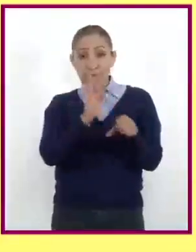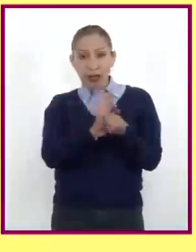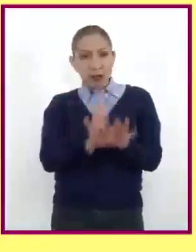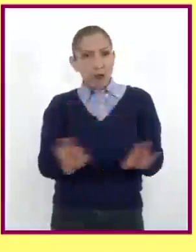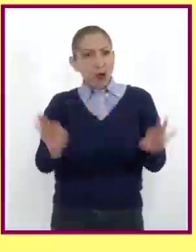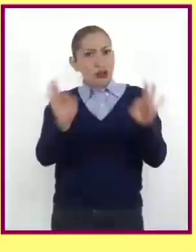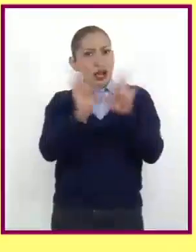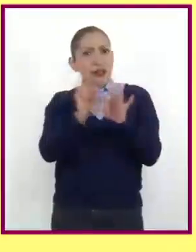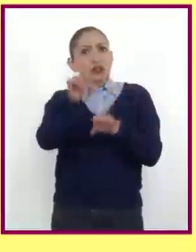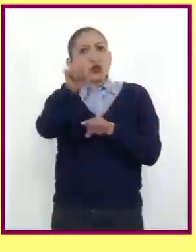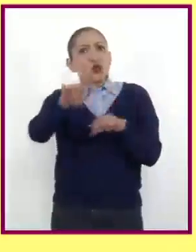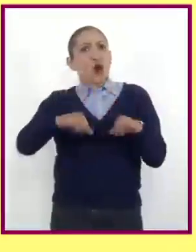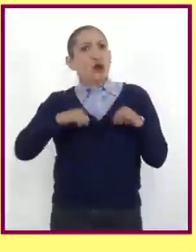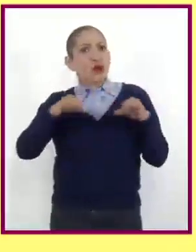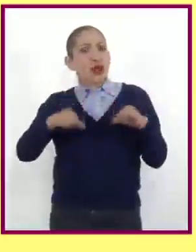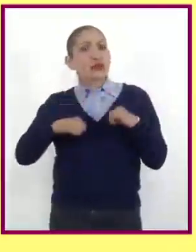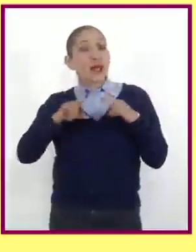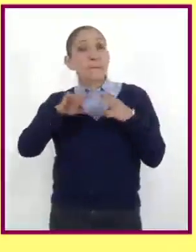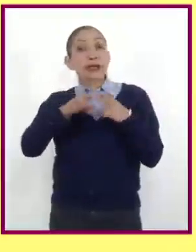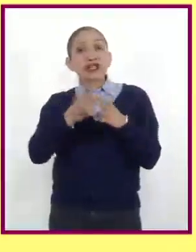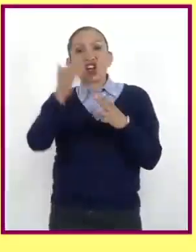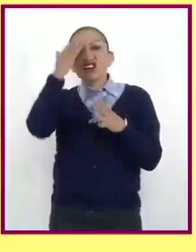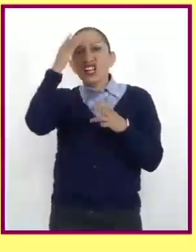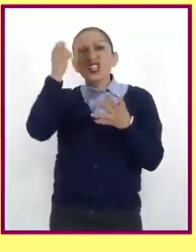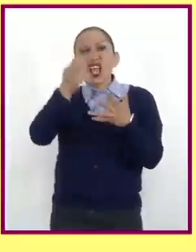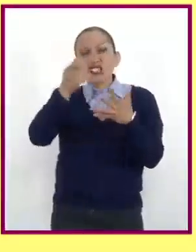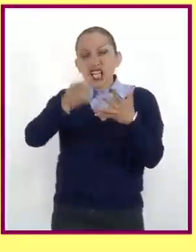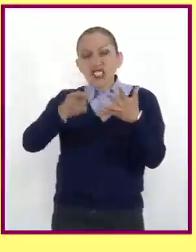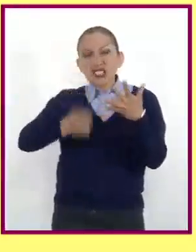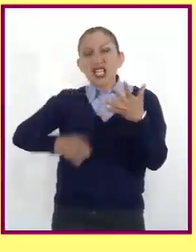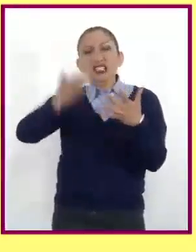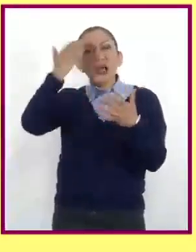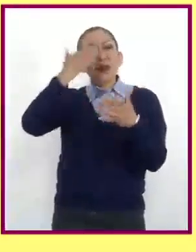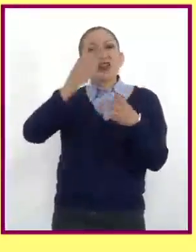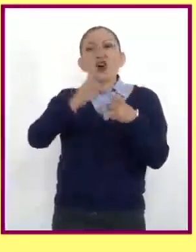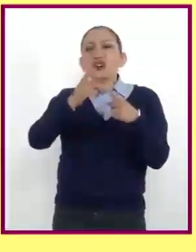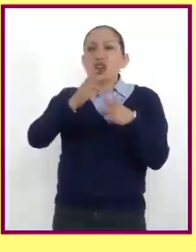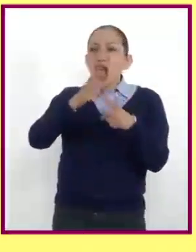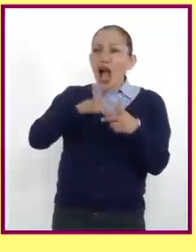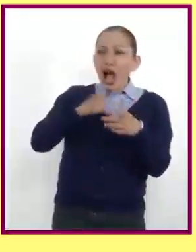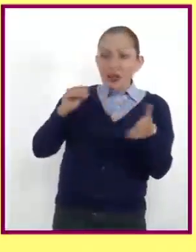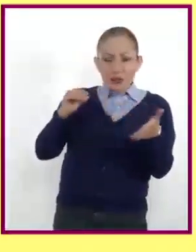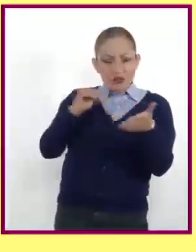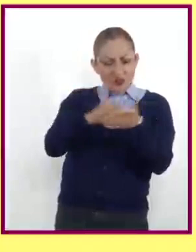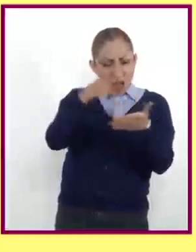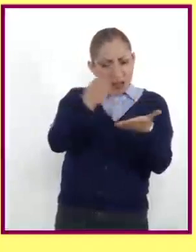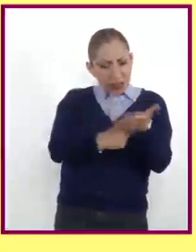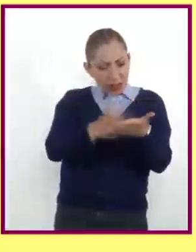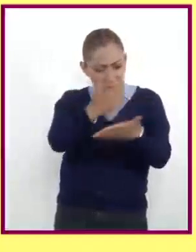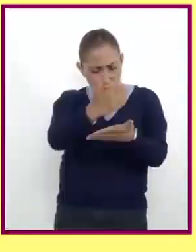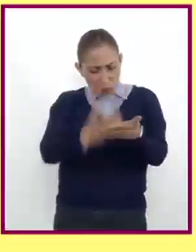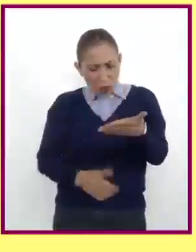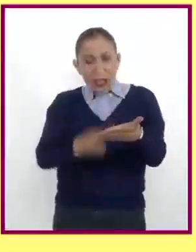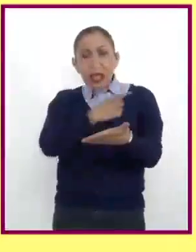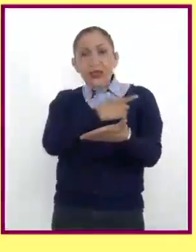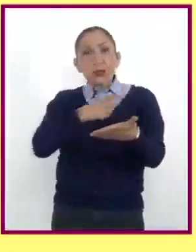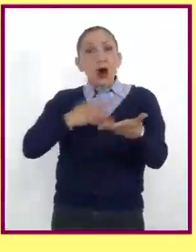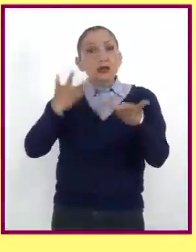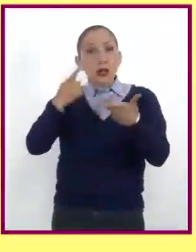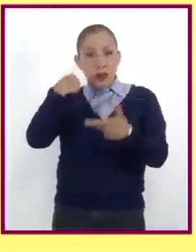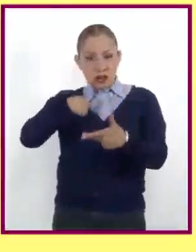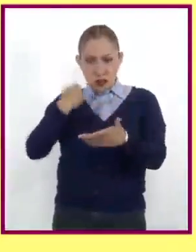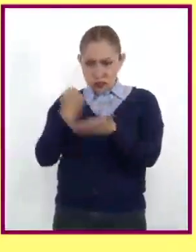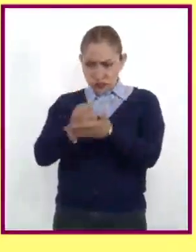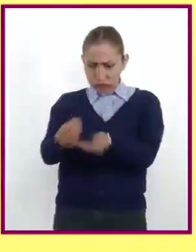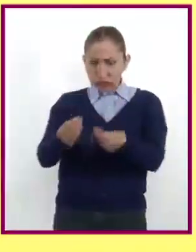como adolescentes, empiecen por conocerlos, saber dónde se encuentran establecidos y qué hay que hacer para exigir